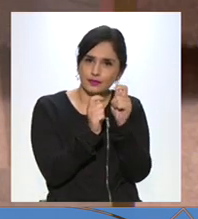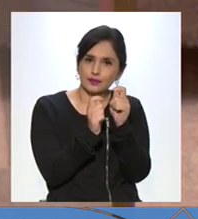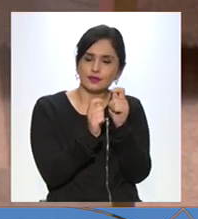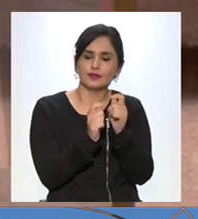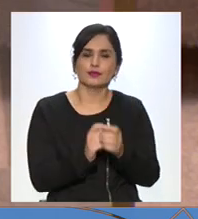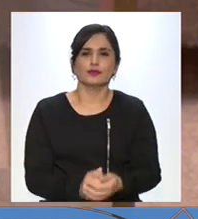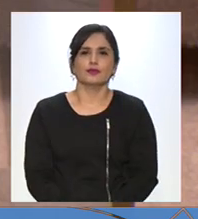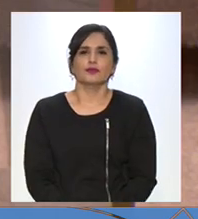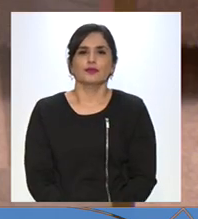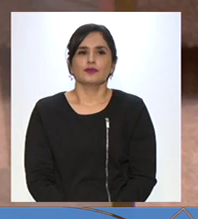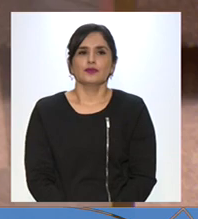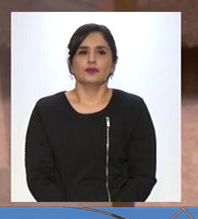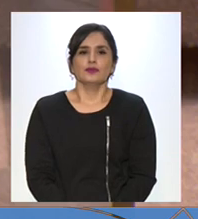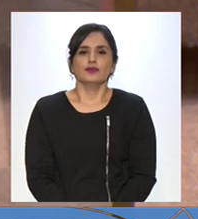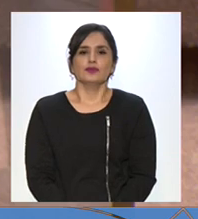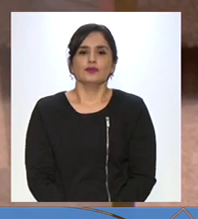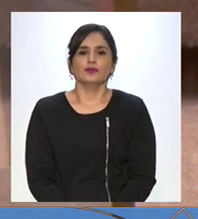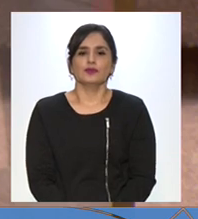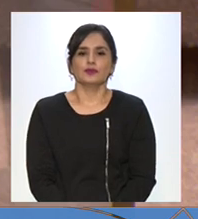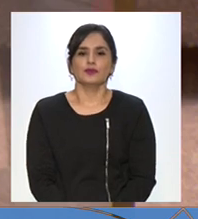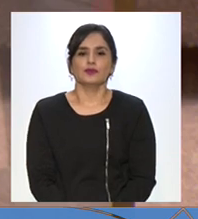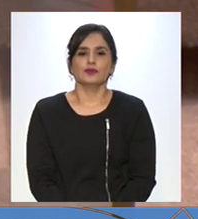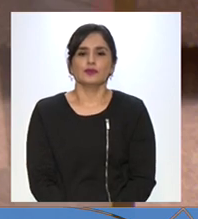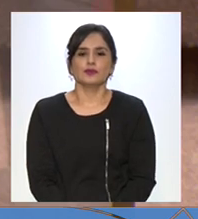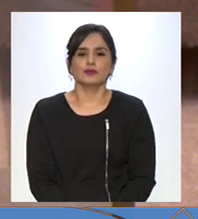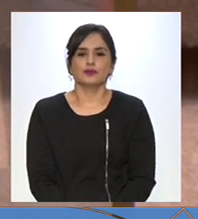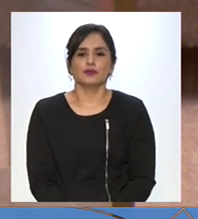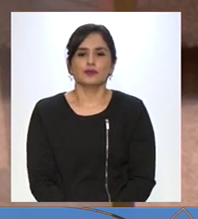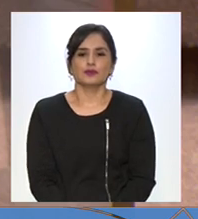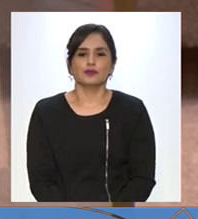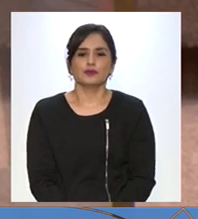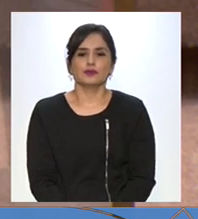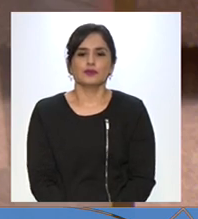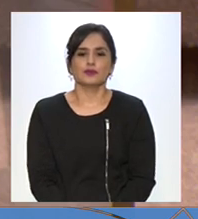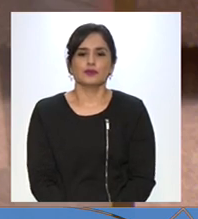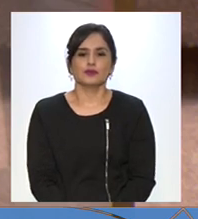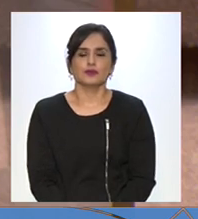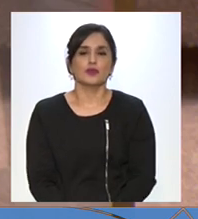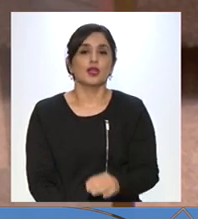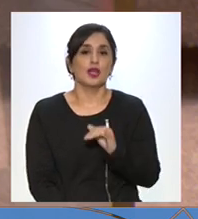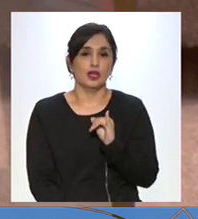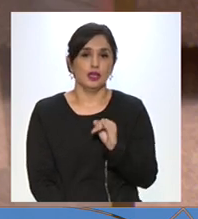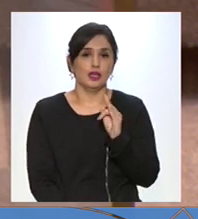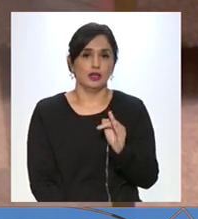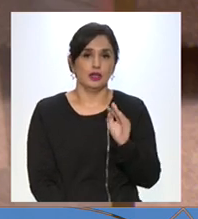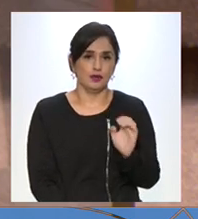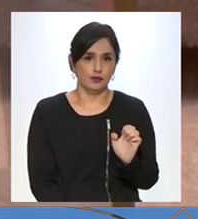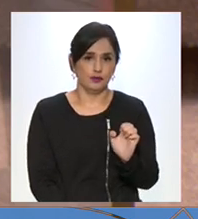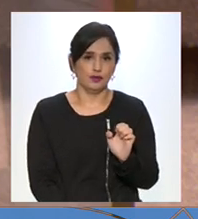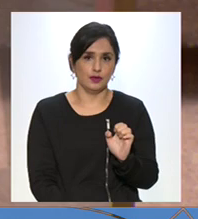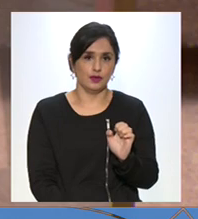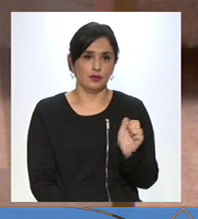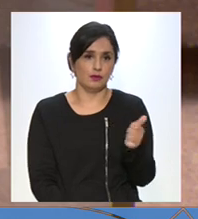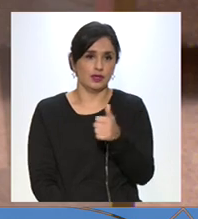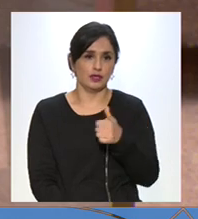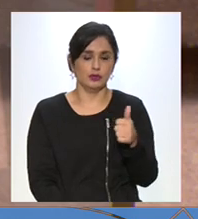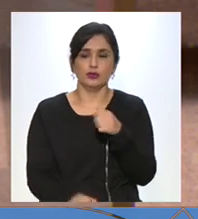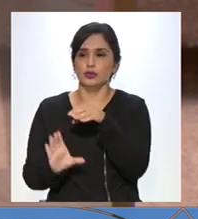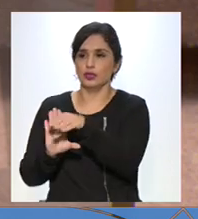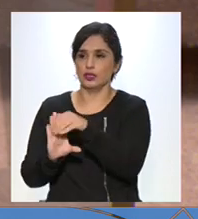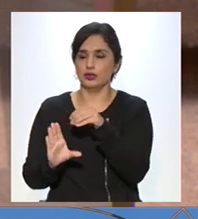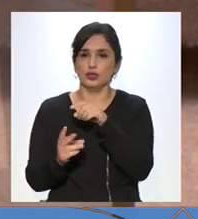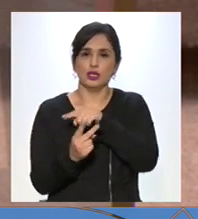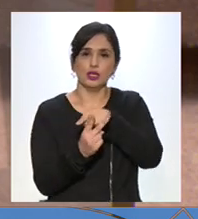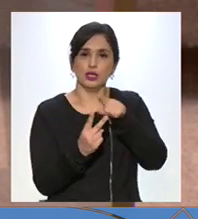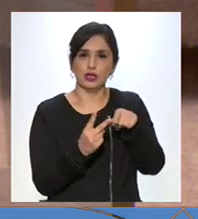son monetarias ni sostenibles en el tiempo. Corresponde, sin lugar a duda, al IFE universal y a los retiros. Ambas